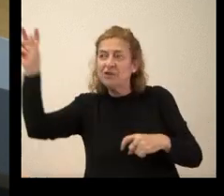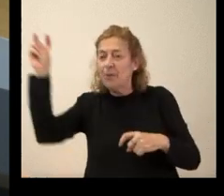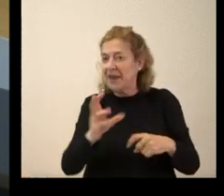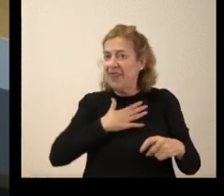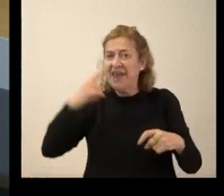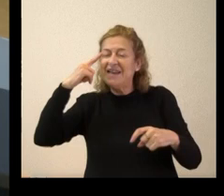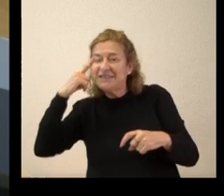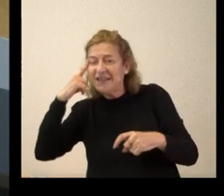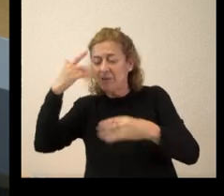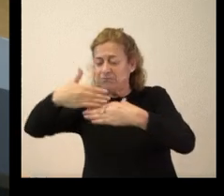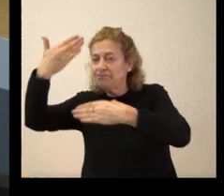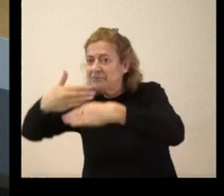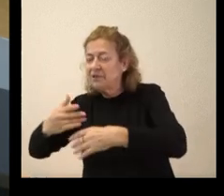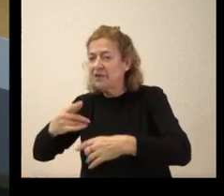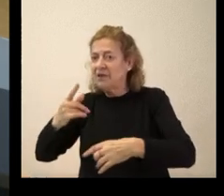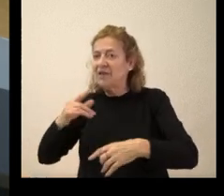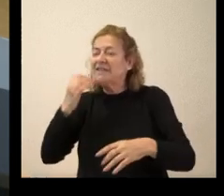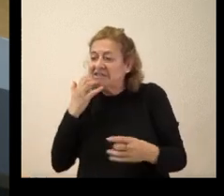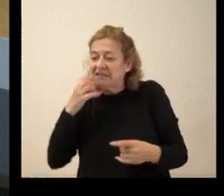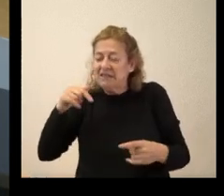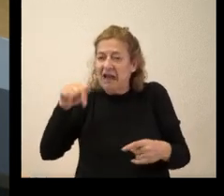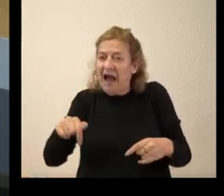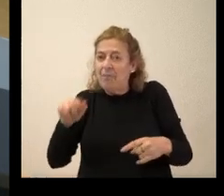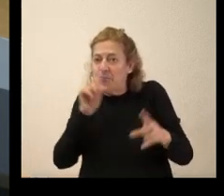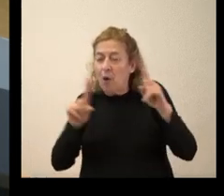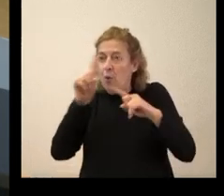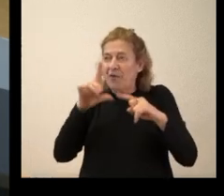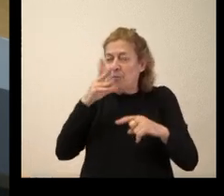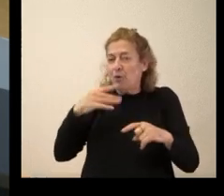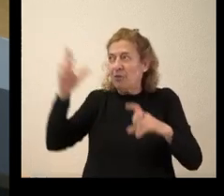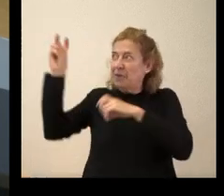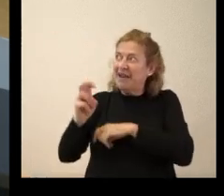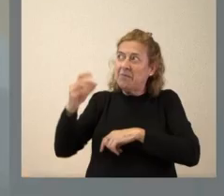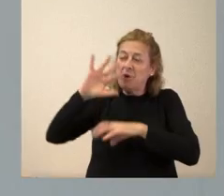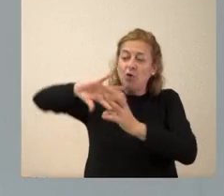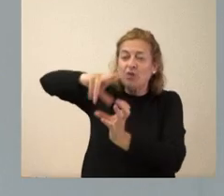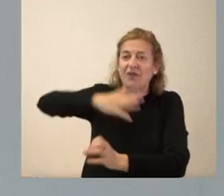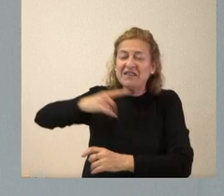país y si En definitiva si hay preocupación por por las noticias que llevan de China Gracias